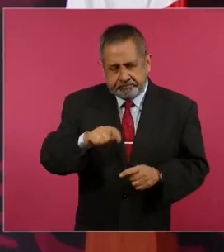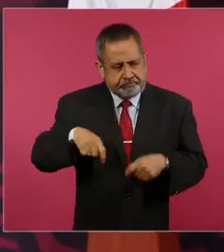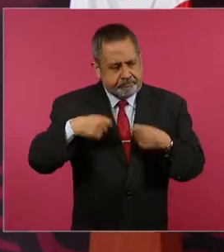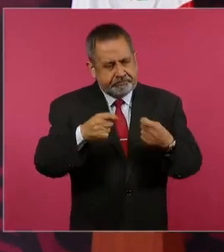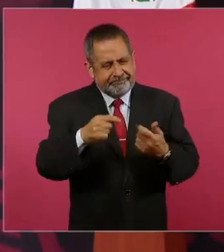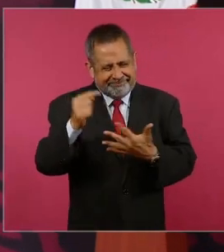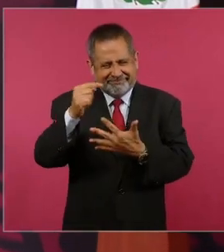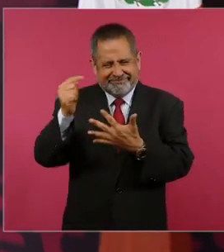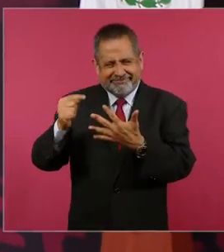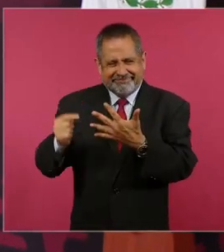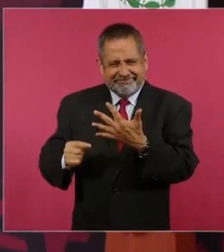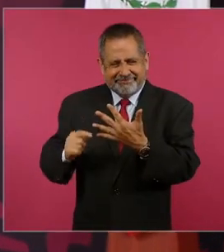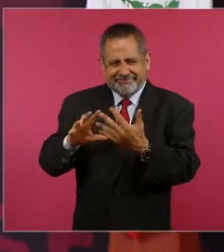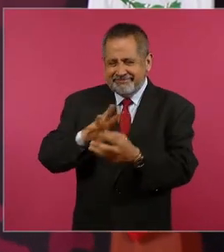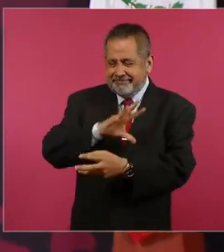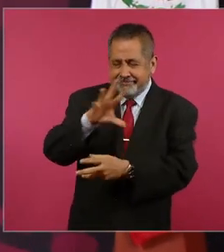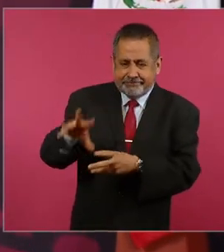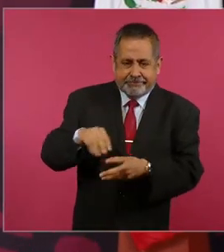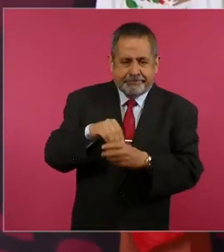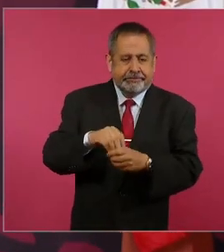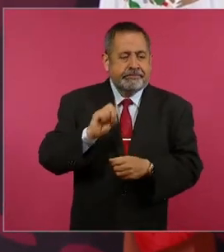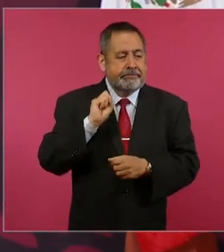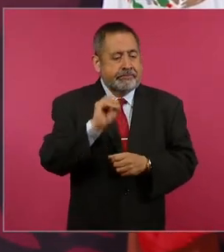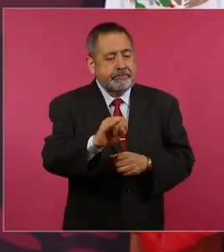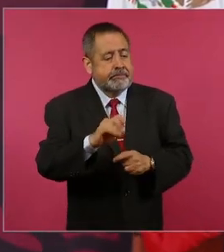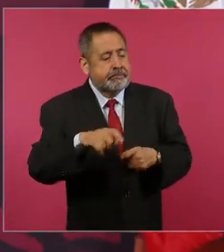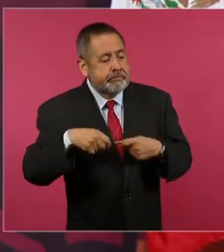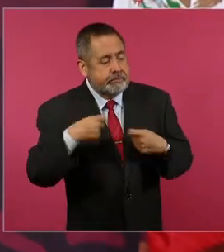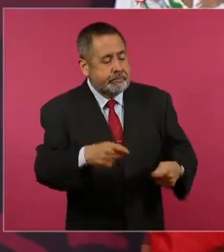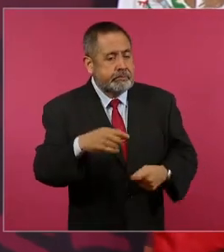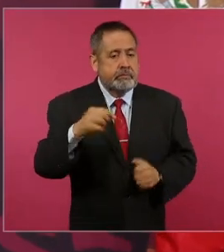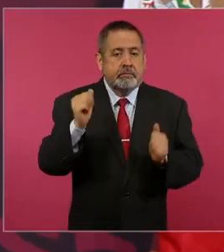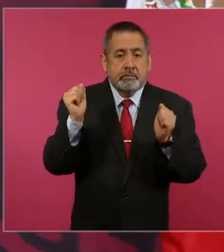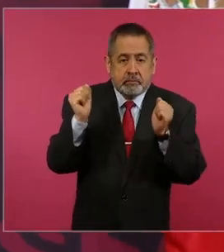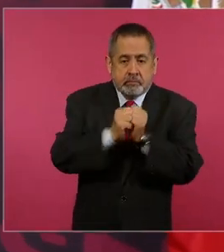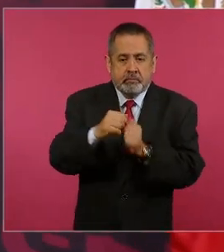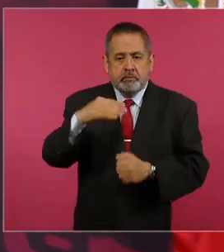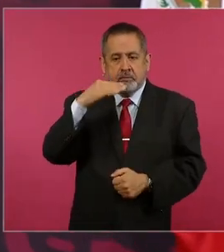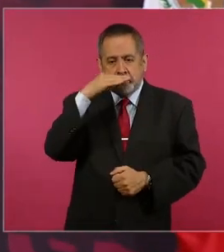todo eso de manera gratuita.